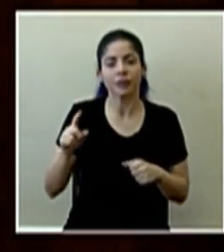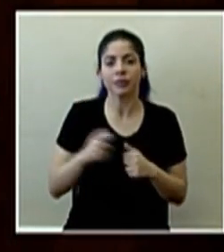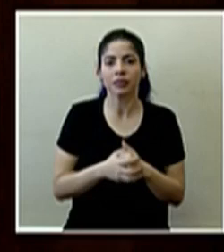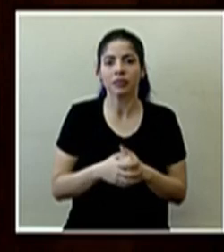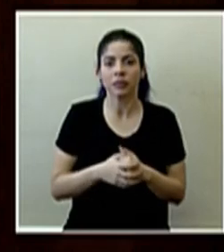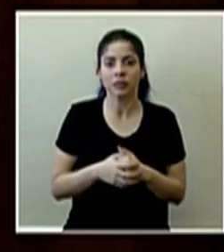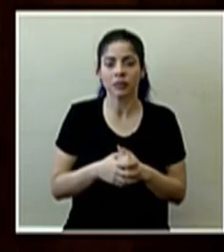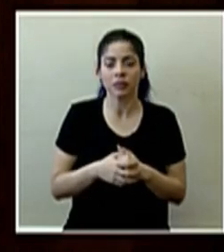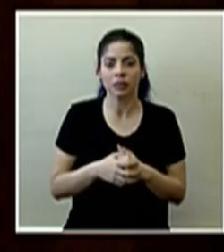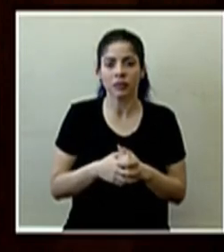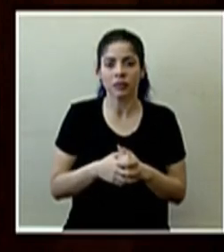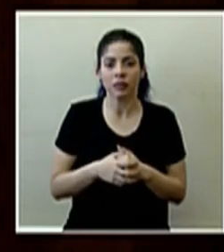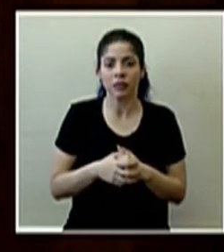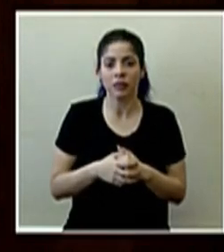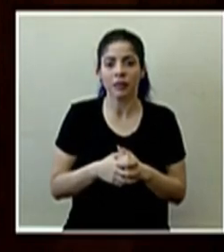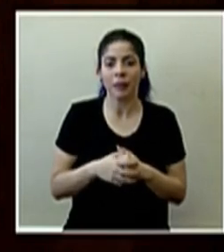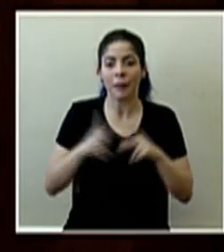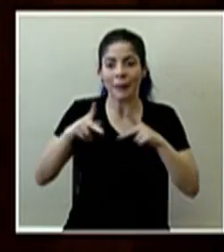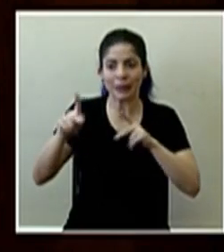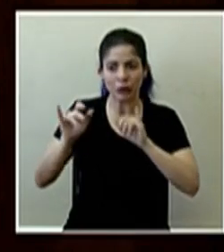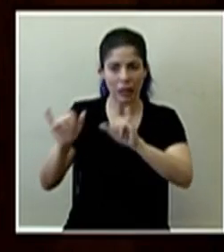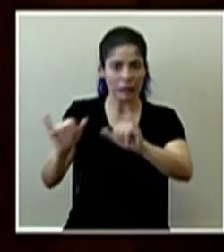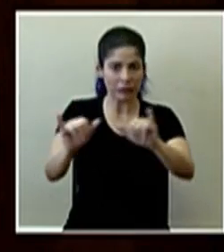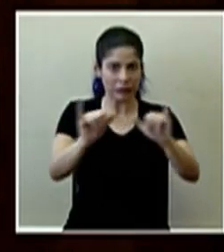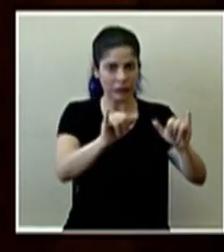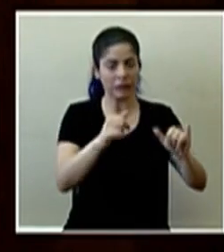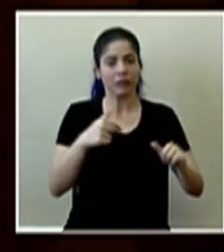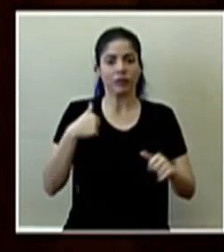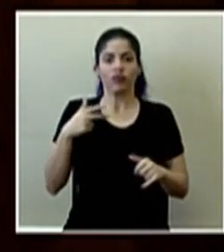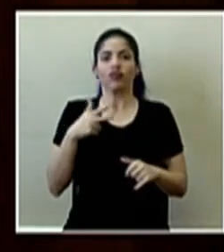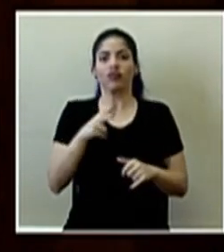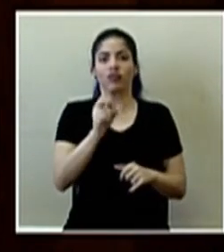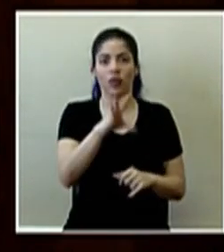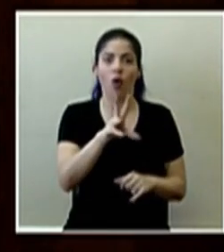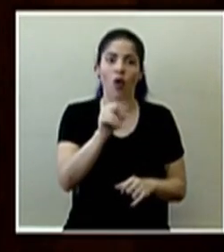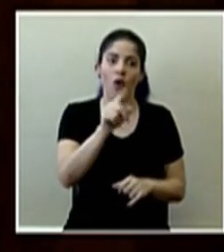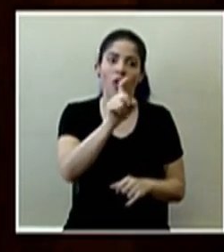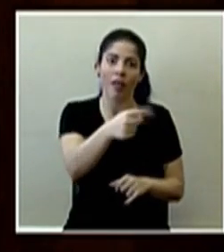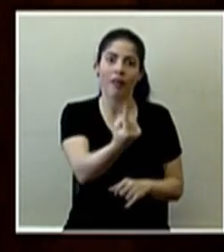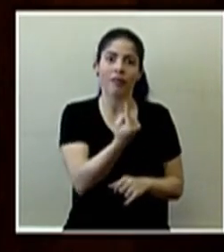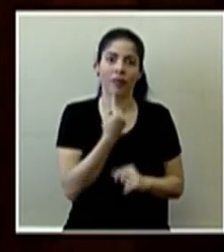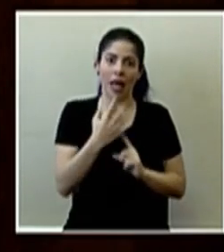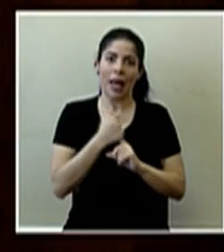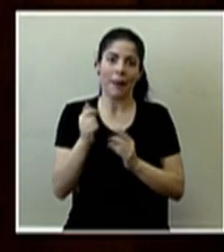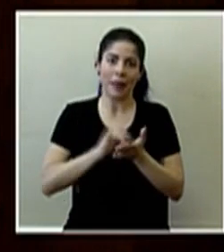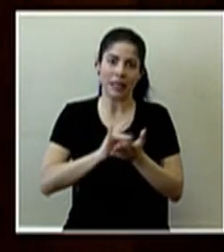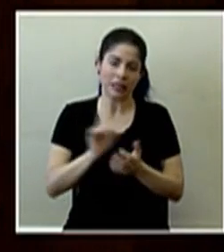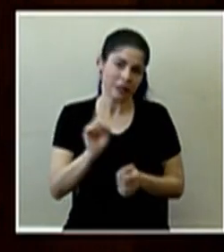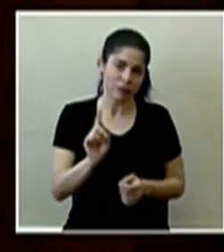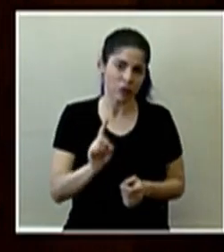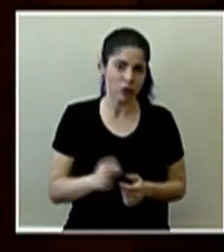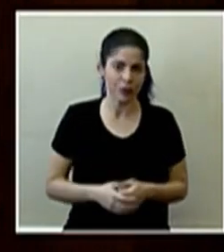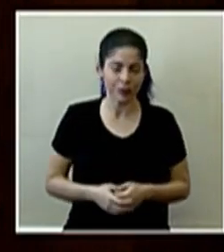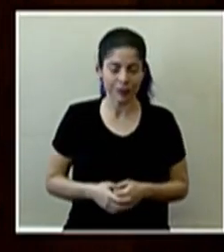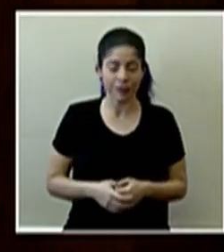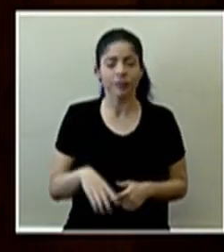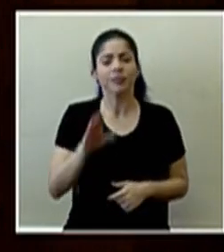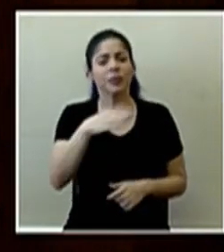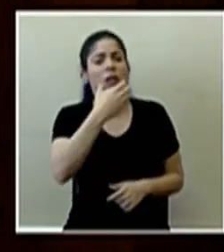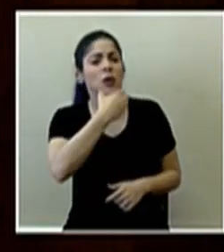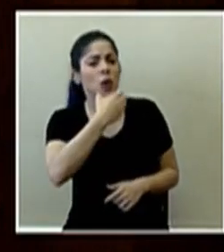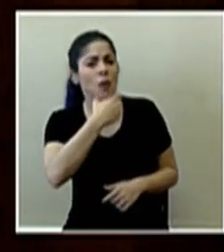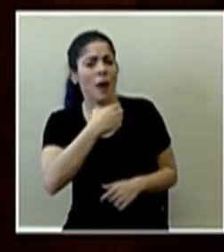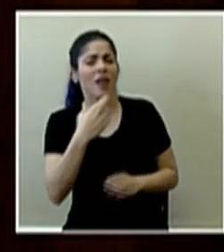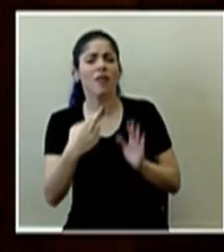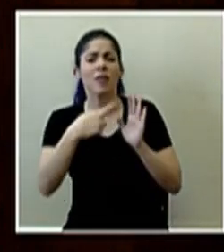de aislar a las personas y no obligarlos a venir a recoger sus medicamentos. Don Román,